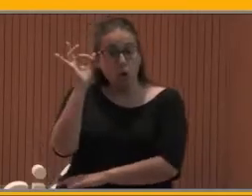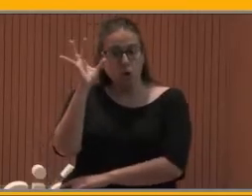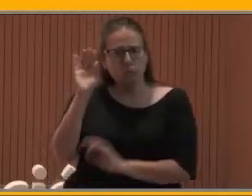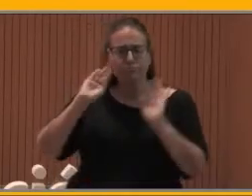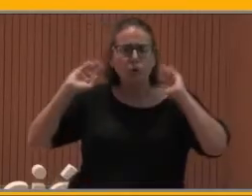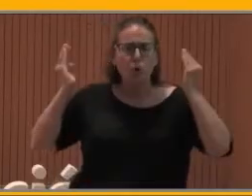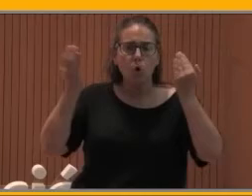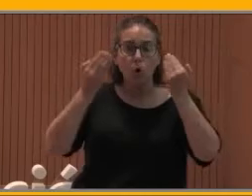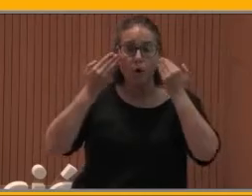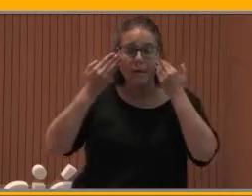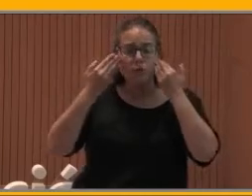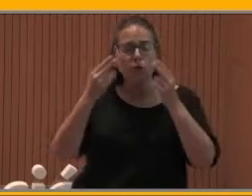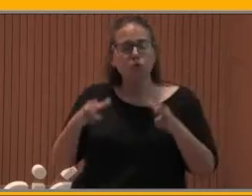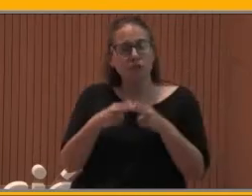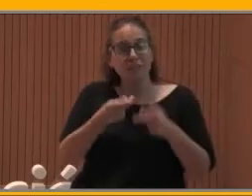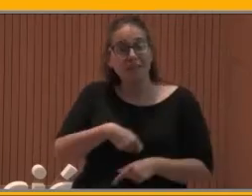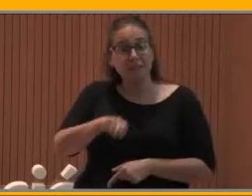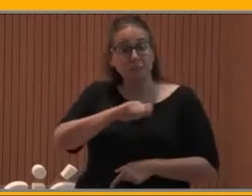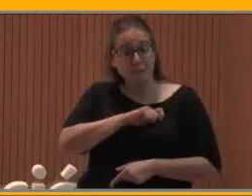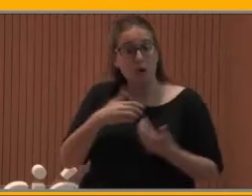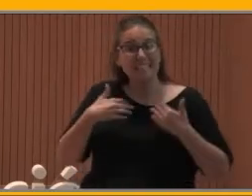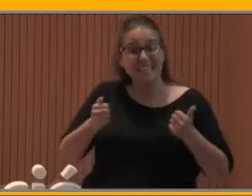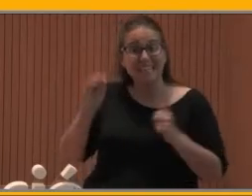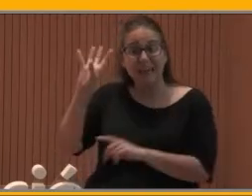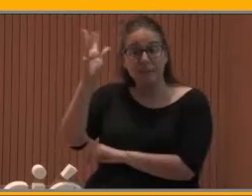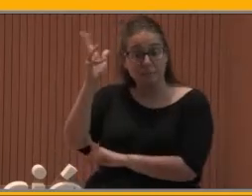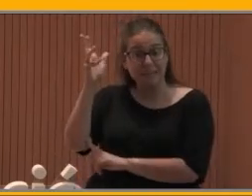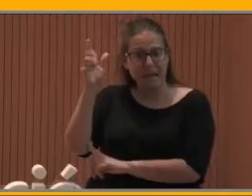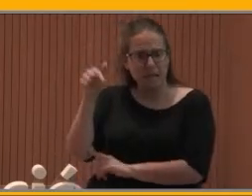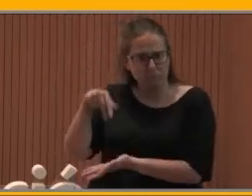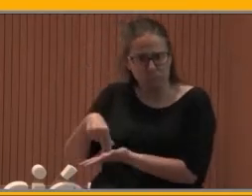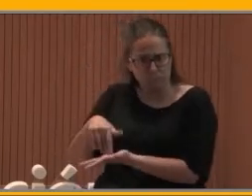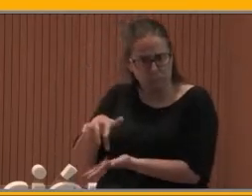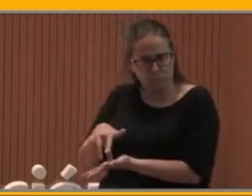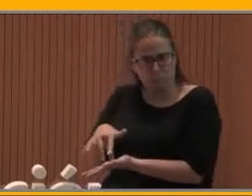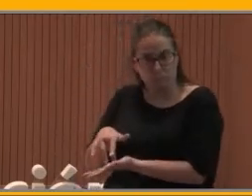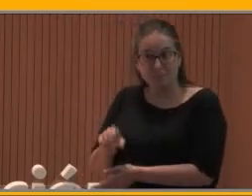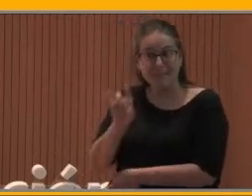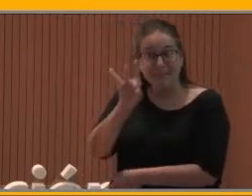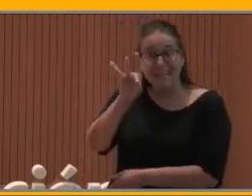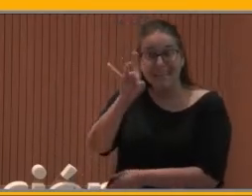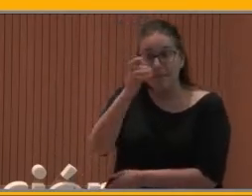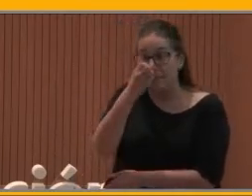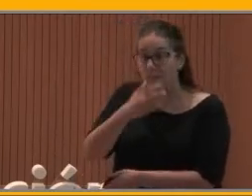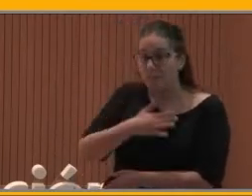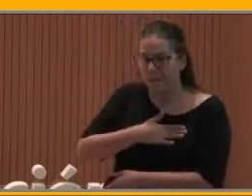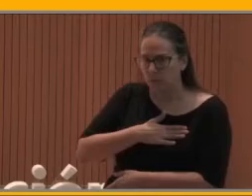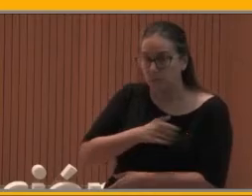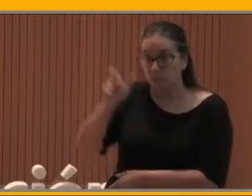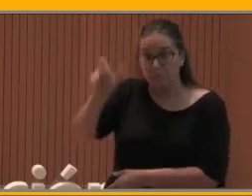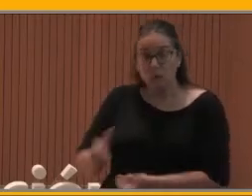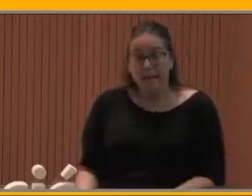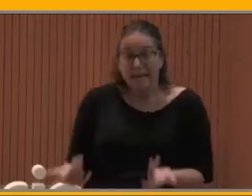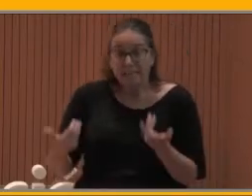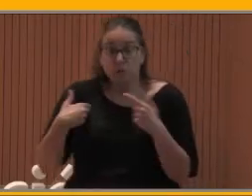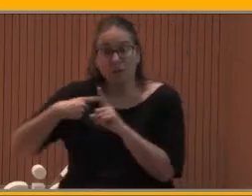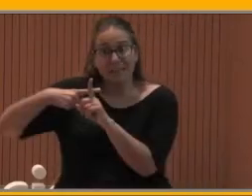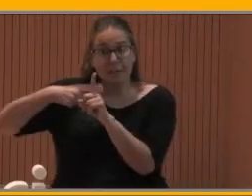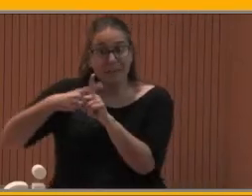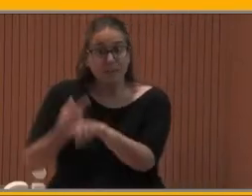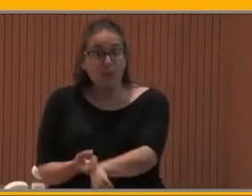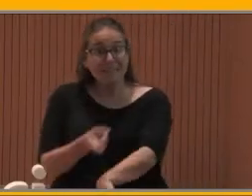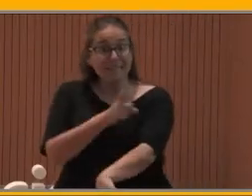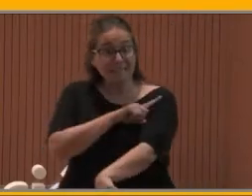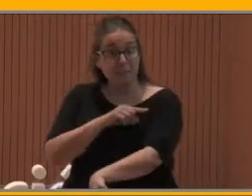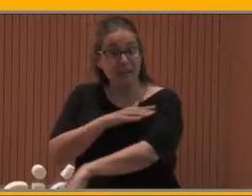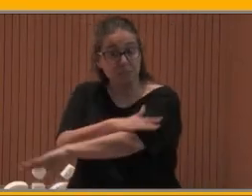de Sanidad Ambiental. En mayo estaba el responsable, el 15 de mayo, estaba el responsable de temperaturas extremas del Ministerio y